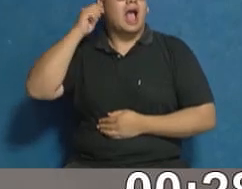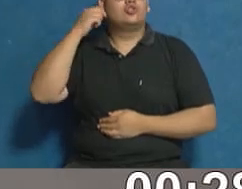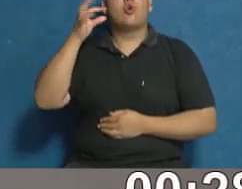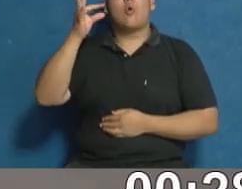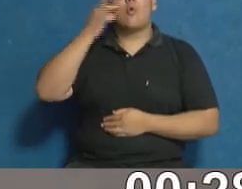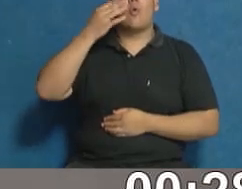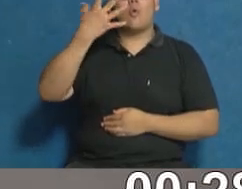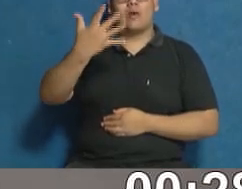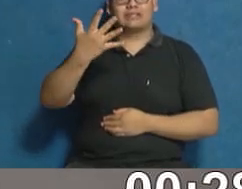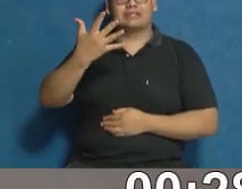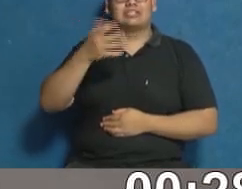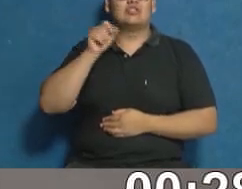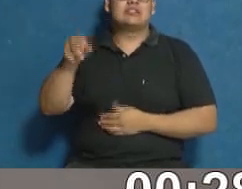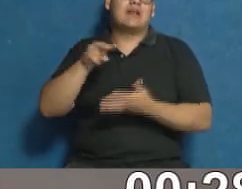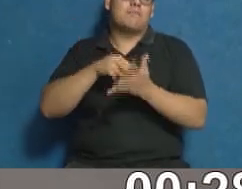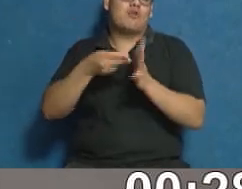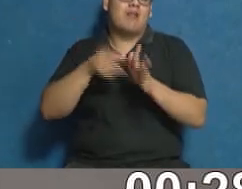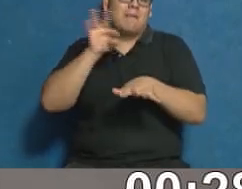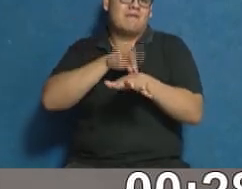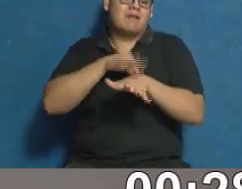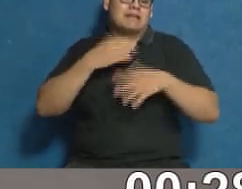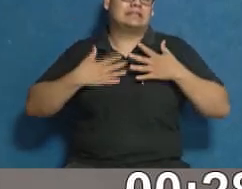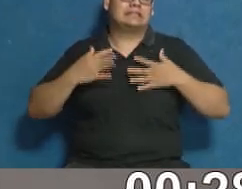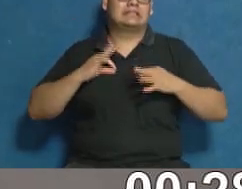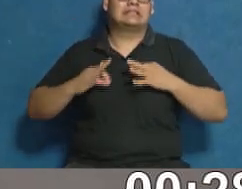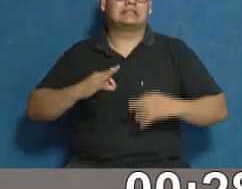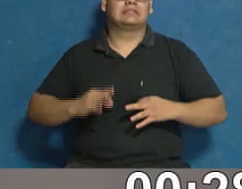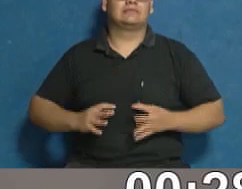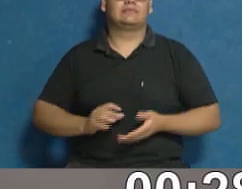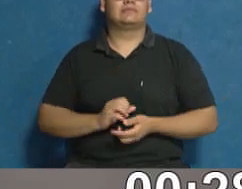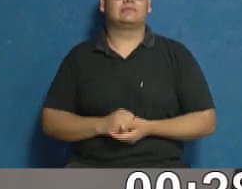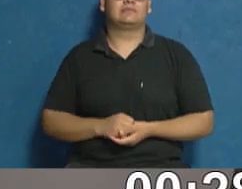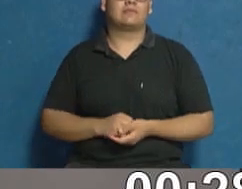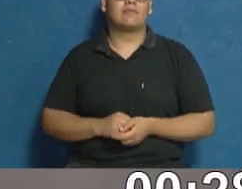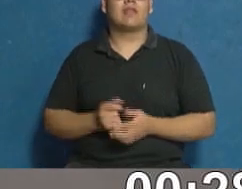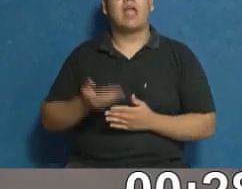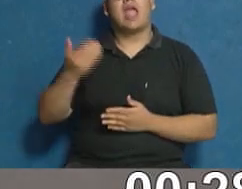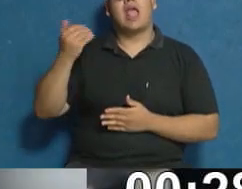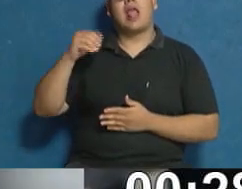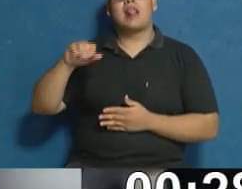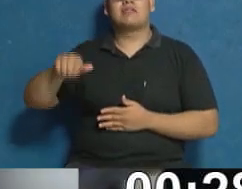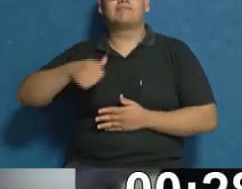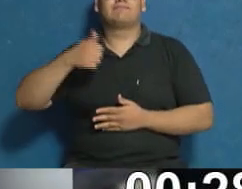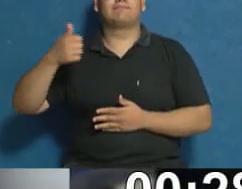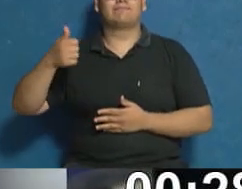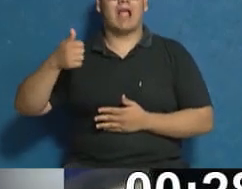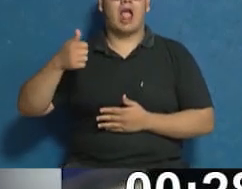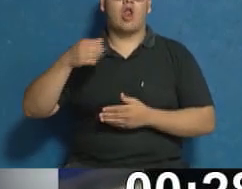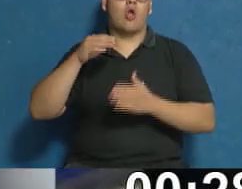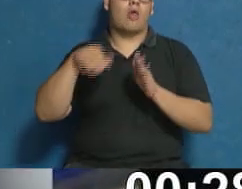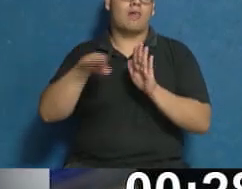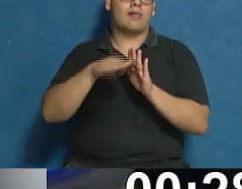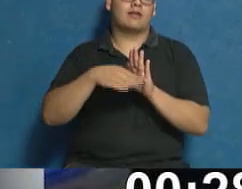enfermedad autoinmune recientemente había ganado las elecciones del gremio la lista encabezada por su padre humberto montivero